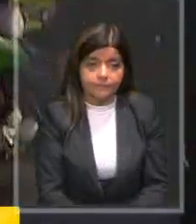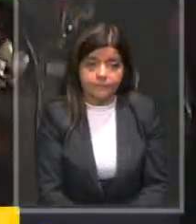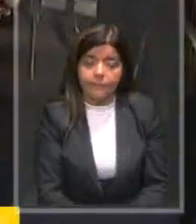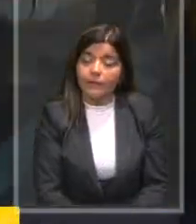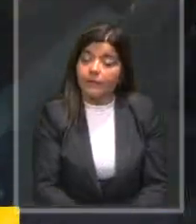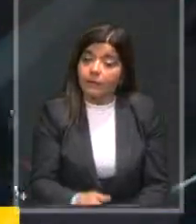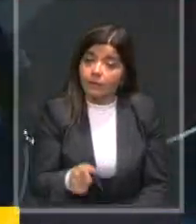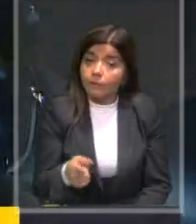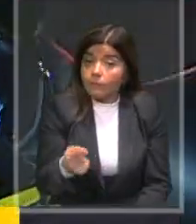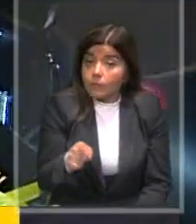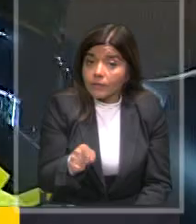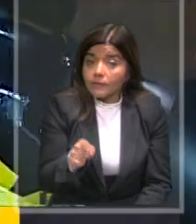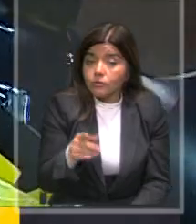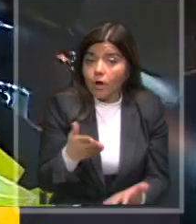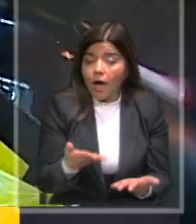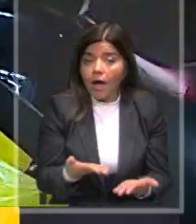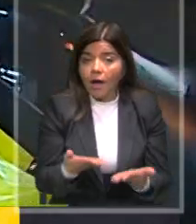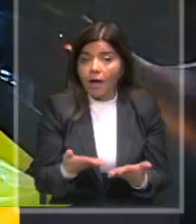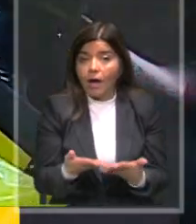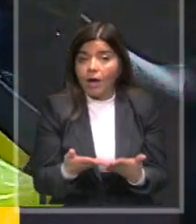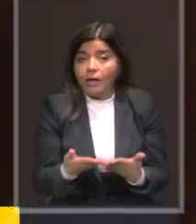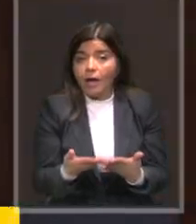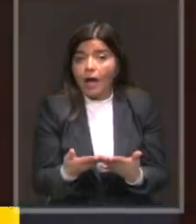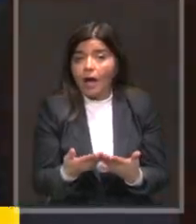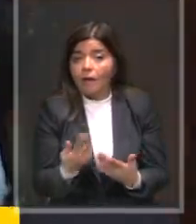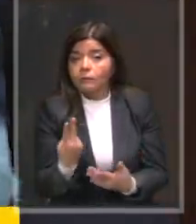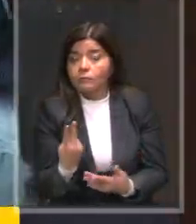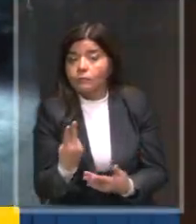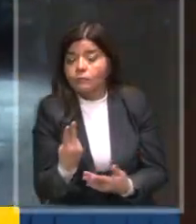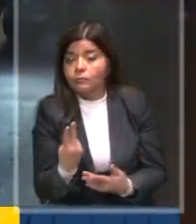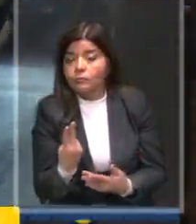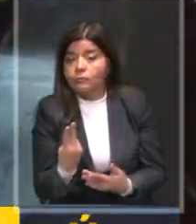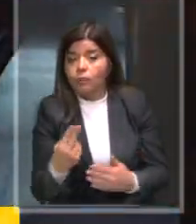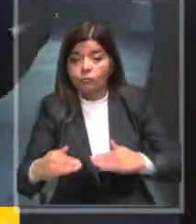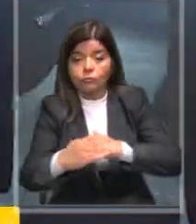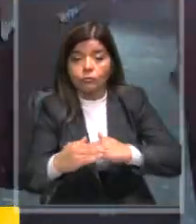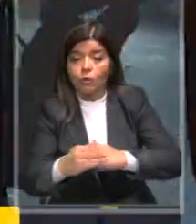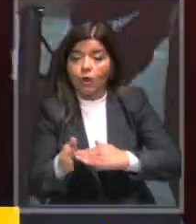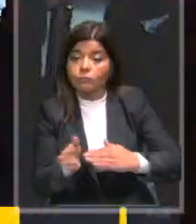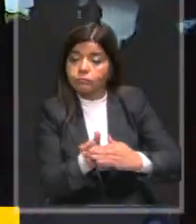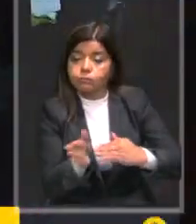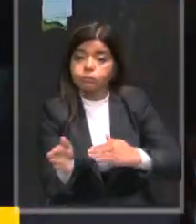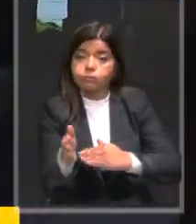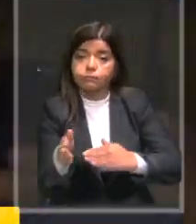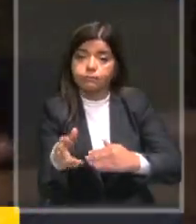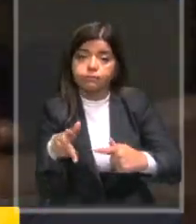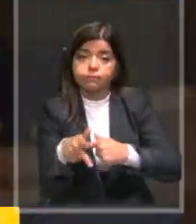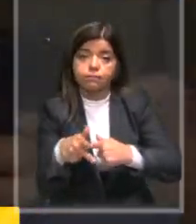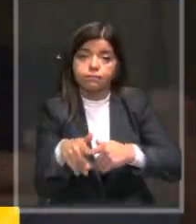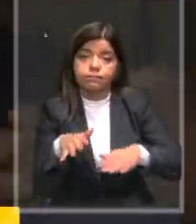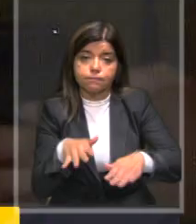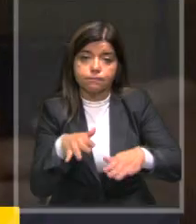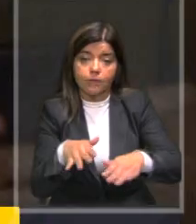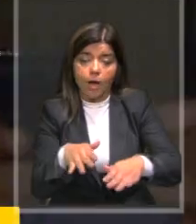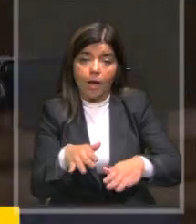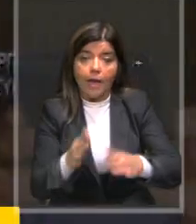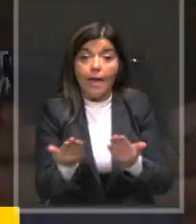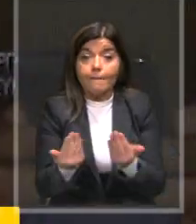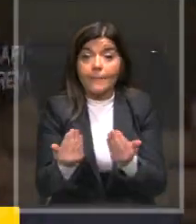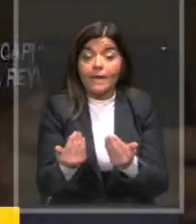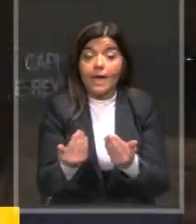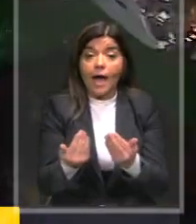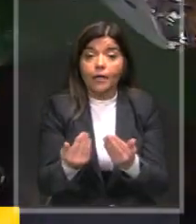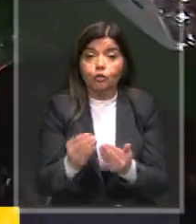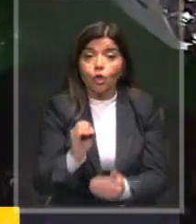Claro, y es por eso que aún existen dos pistas hacia el oriente por avenida Andrés Bello que están cortadas a la espera de que llegue personal especializado